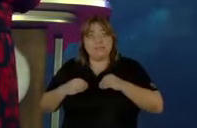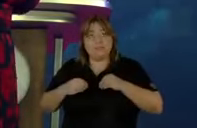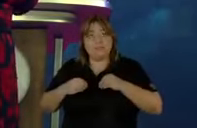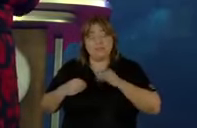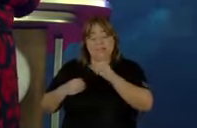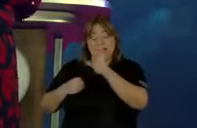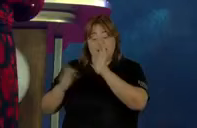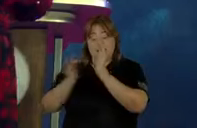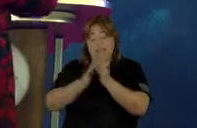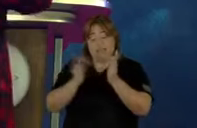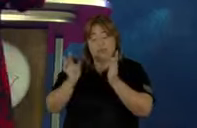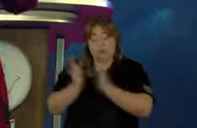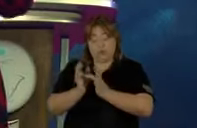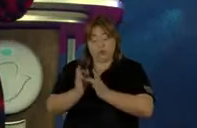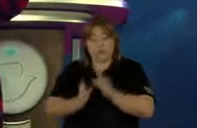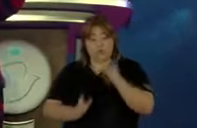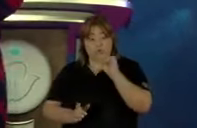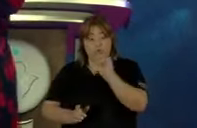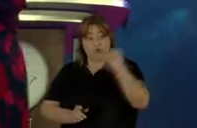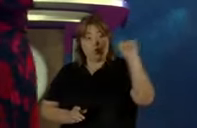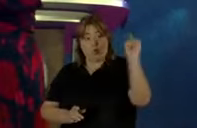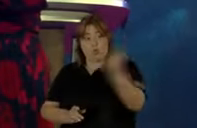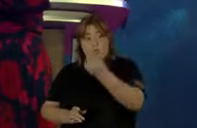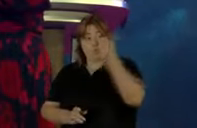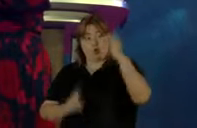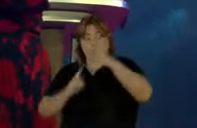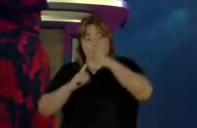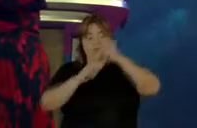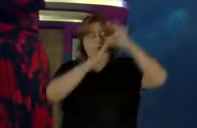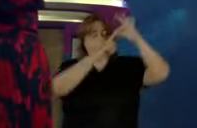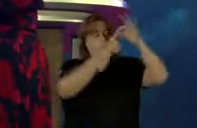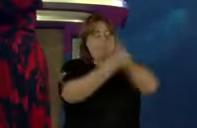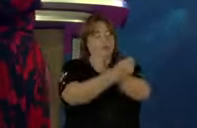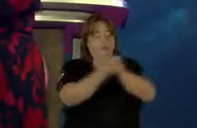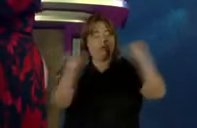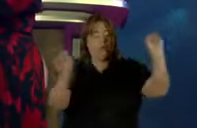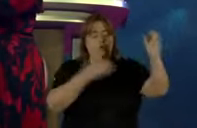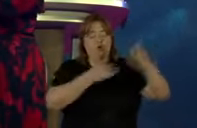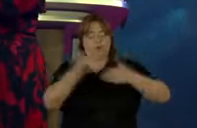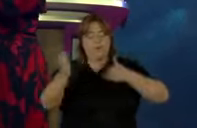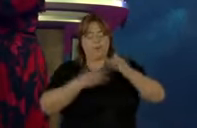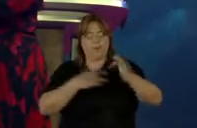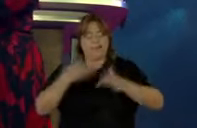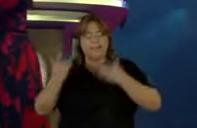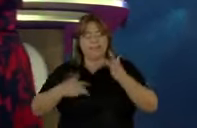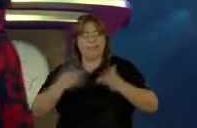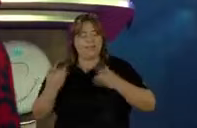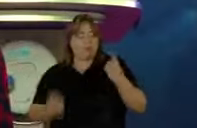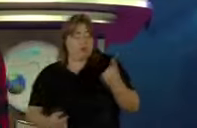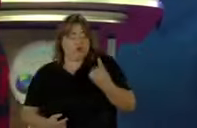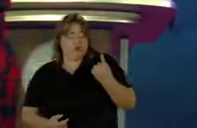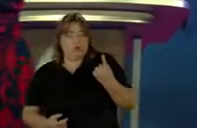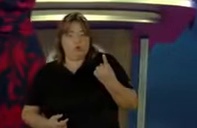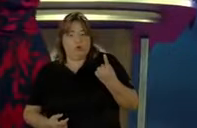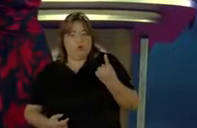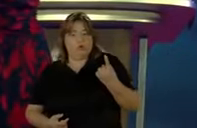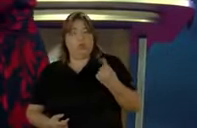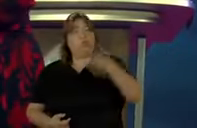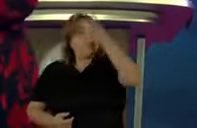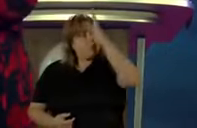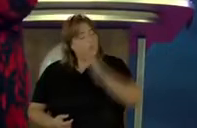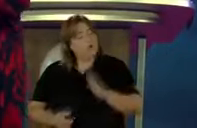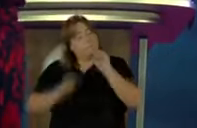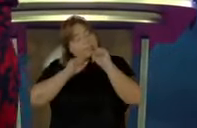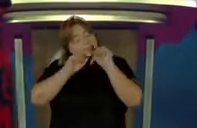único y exclusivo Salvador. No importa lo solo que puedas estar o sola, Dios quiere